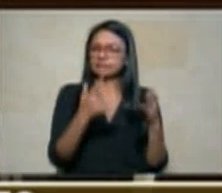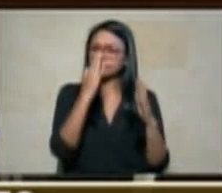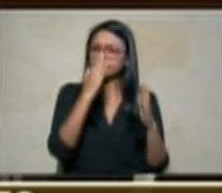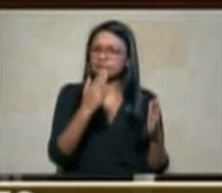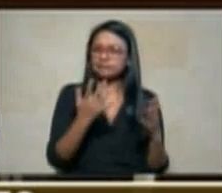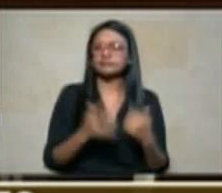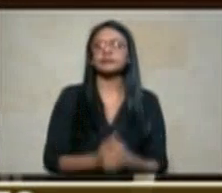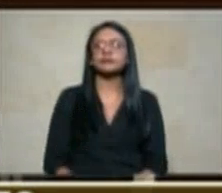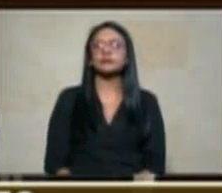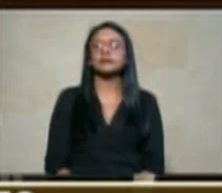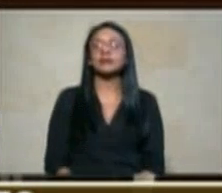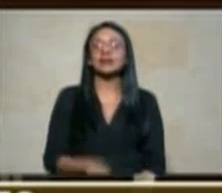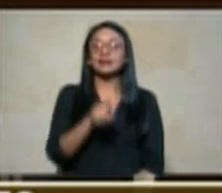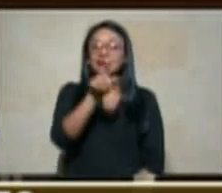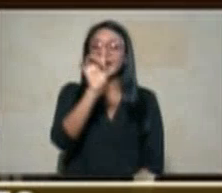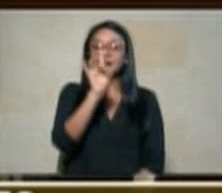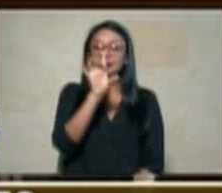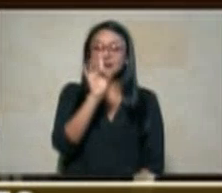15.619,